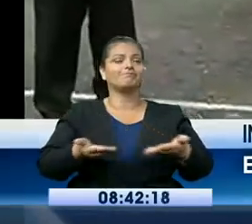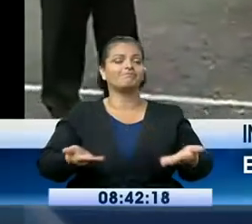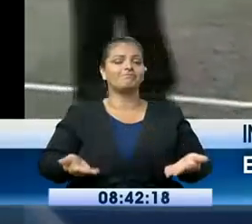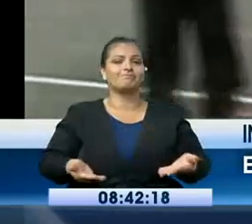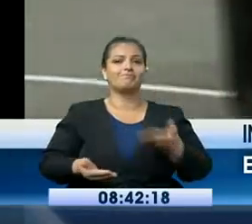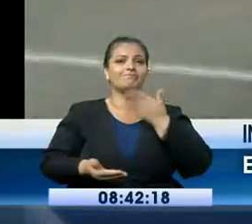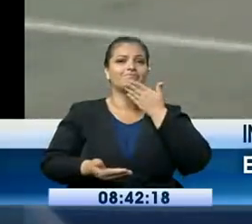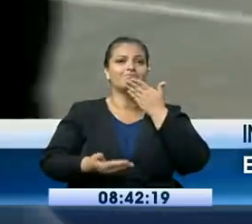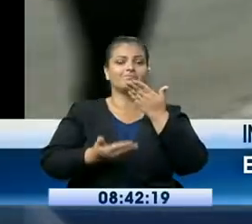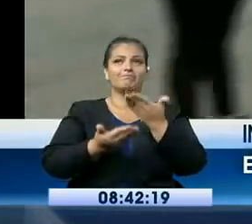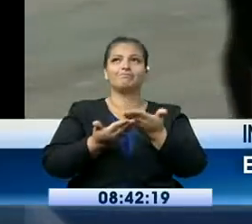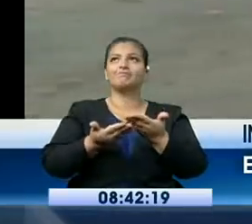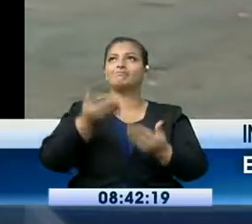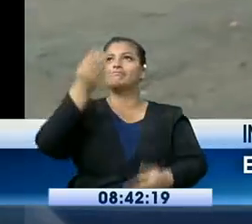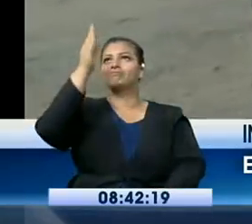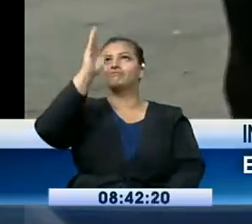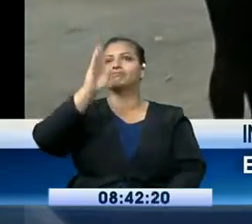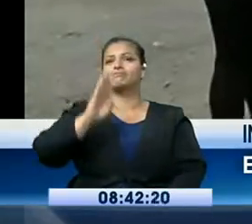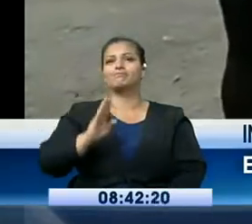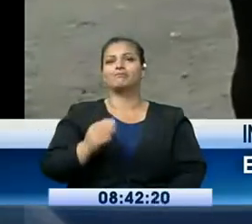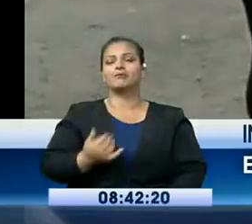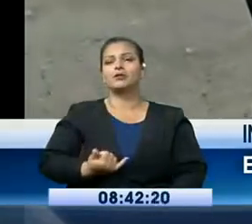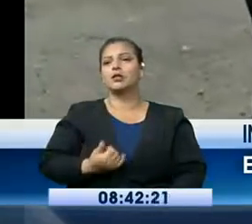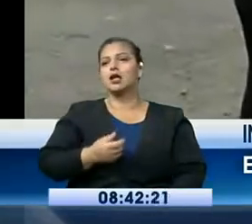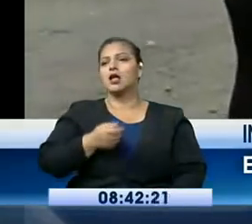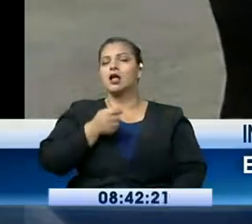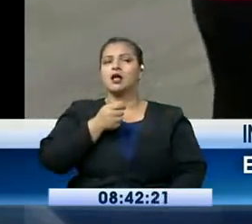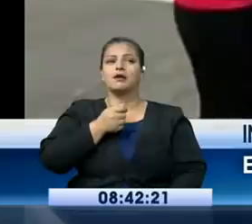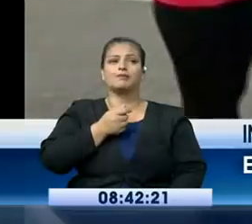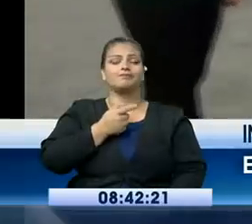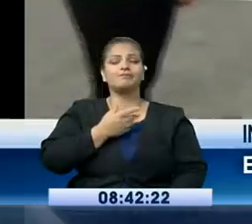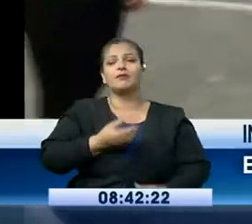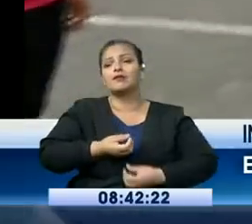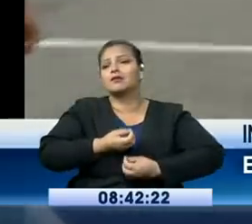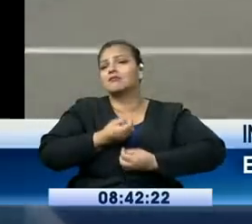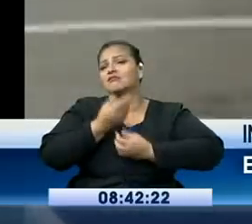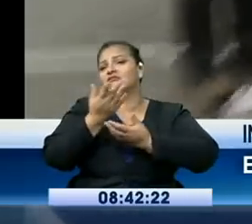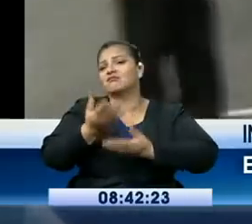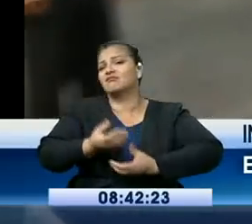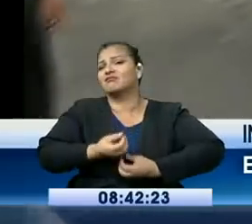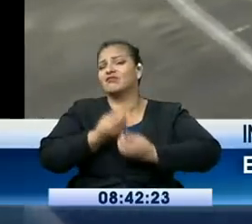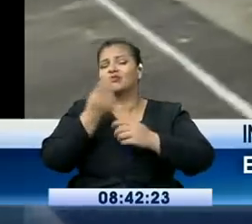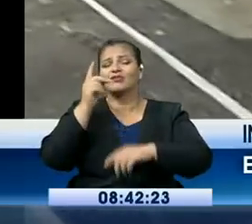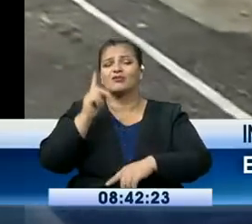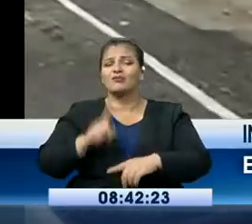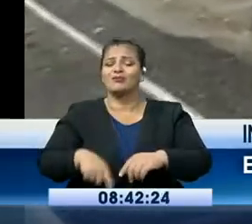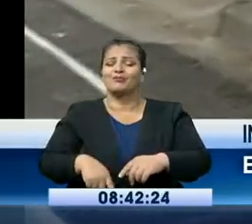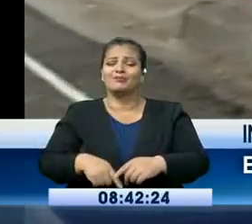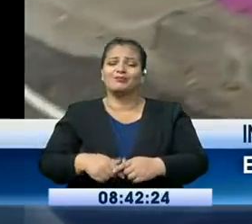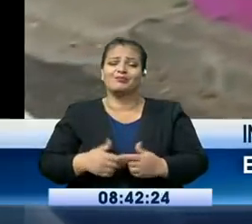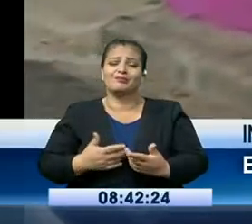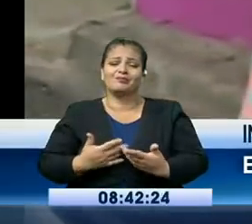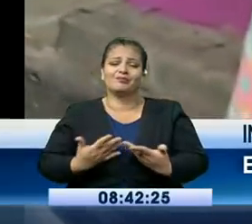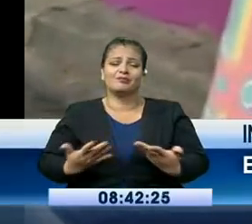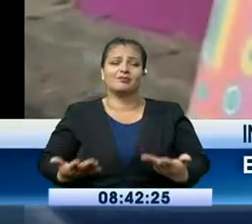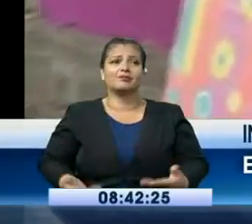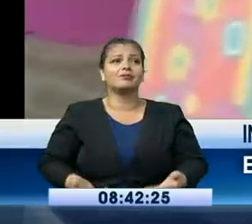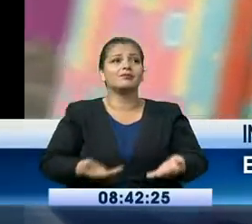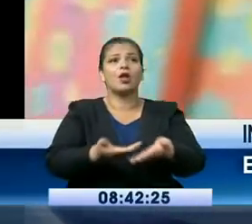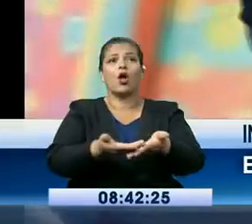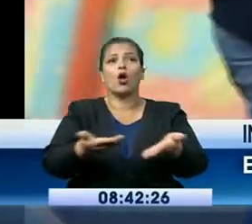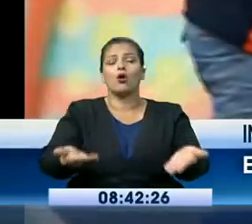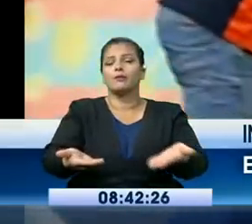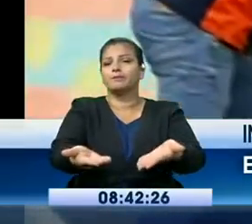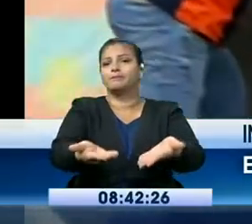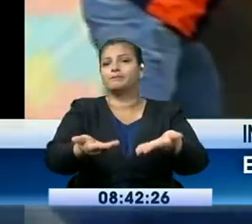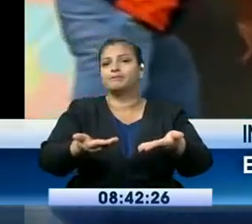no tengo ahorita solicitando la ayuda de los amigos televidentes así es todo el que pueda ayudarme